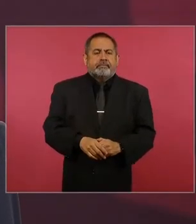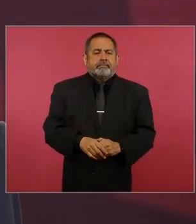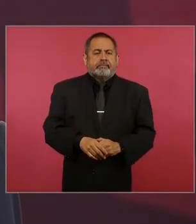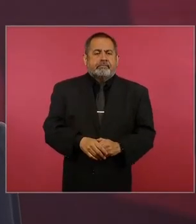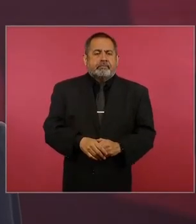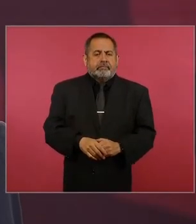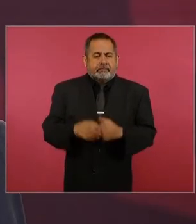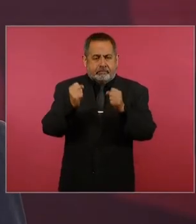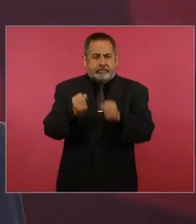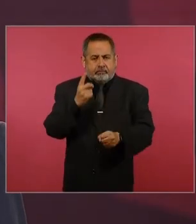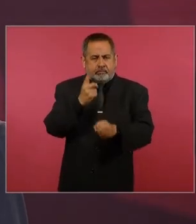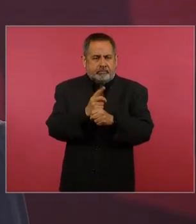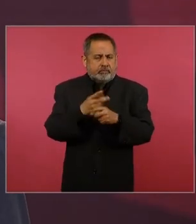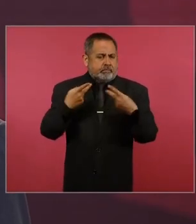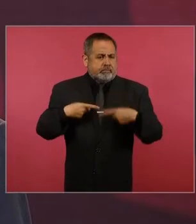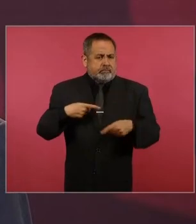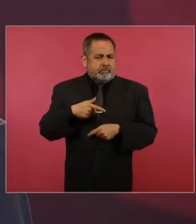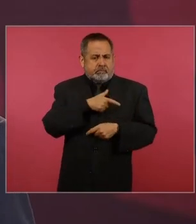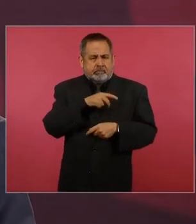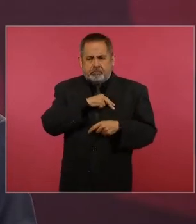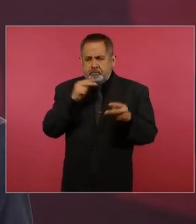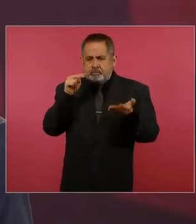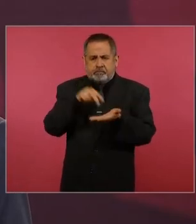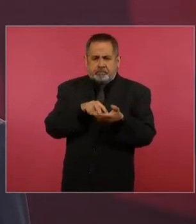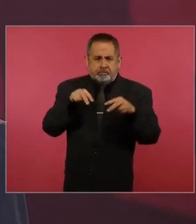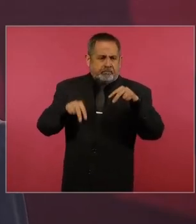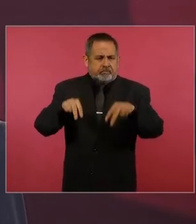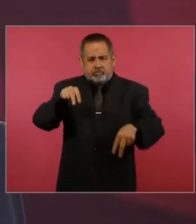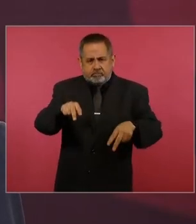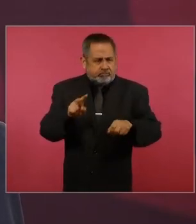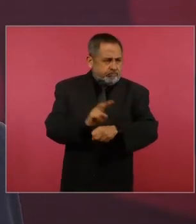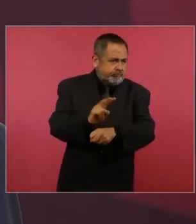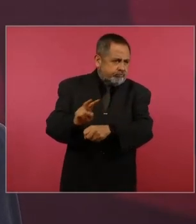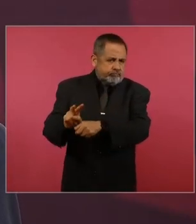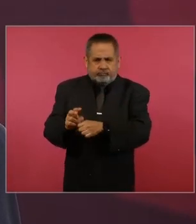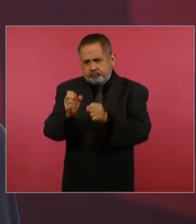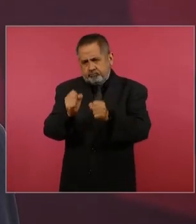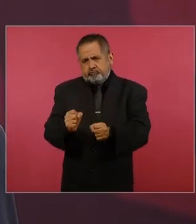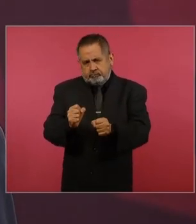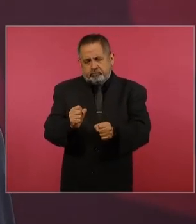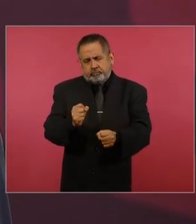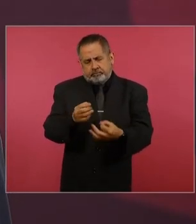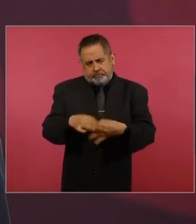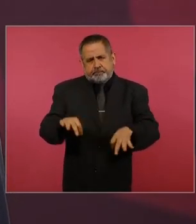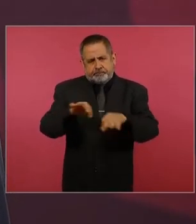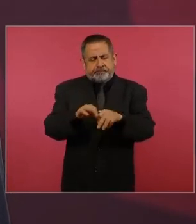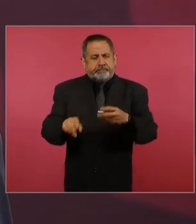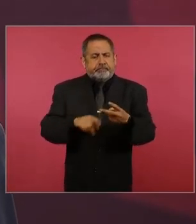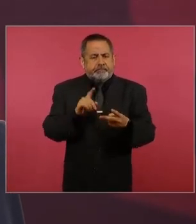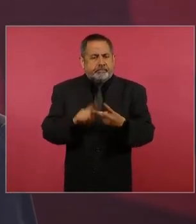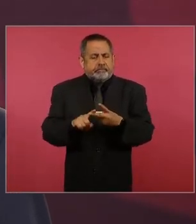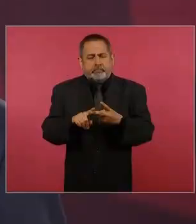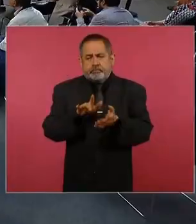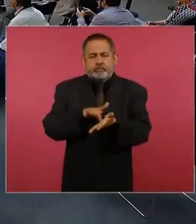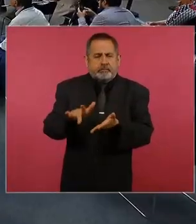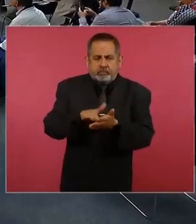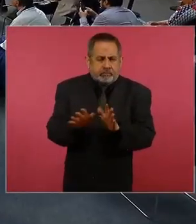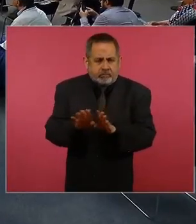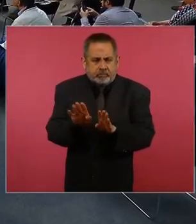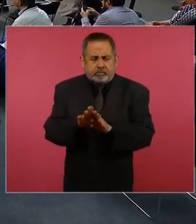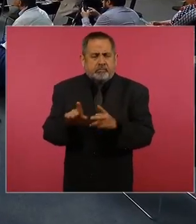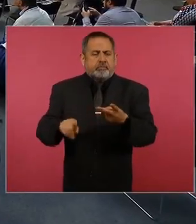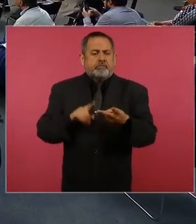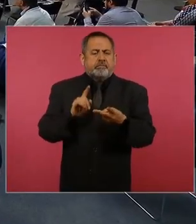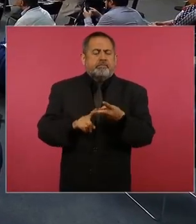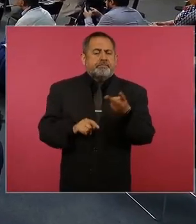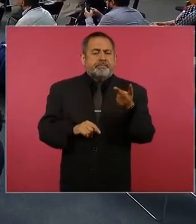con seguridad, que eso es muy importante. Sí. Se apoya